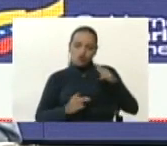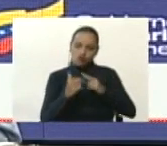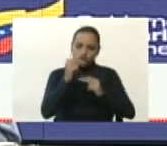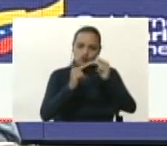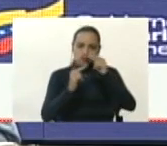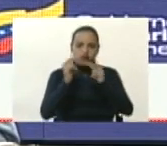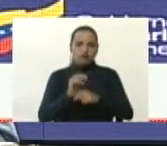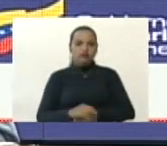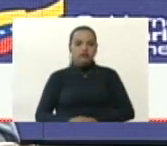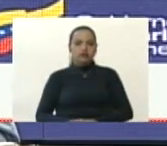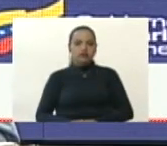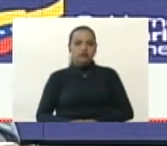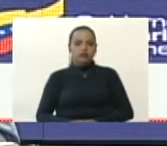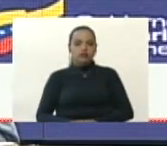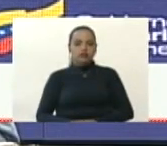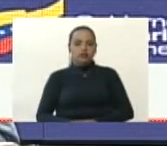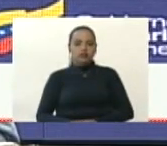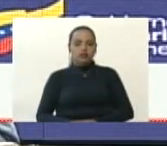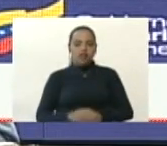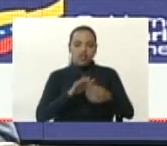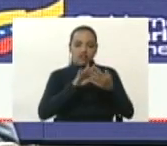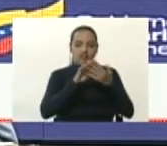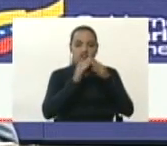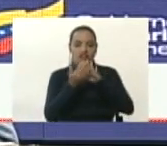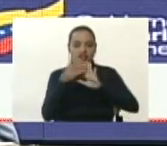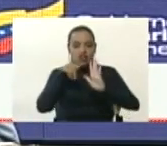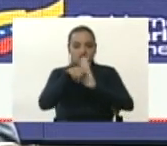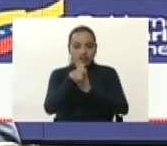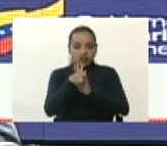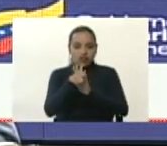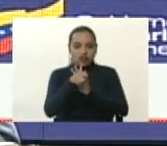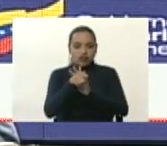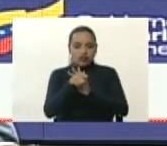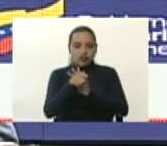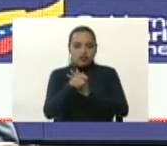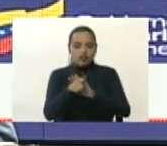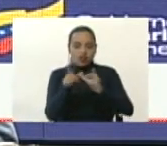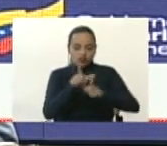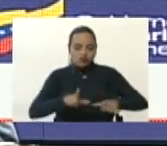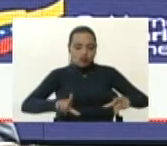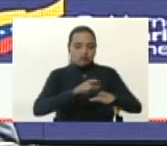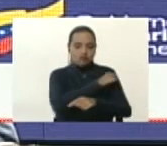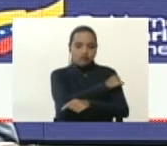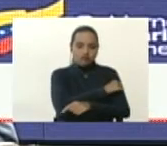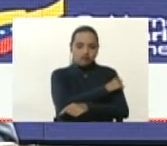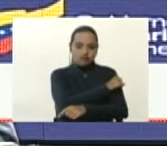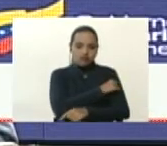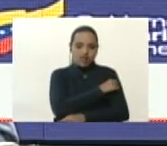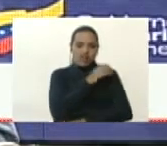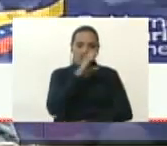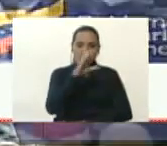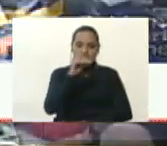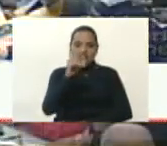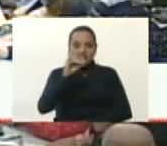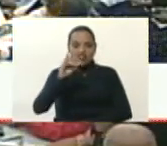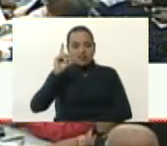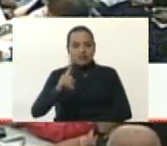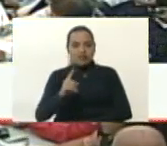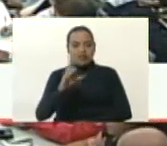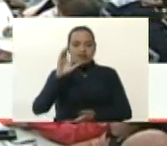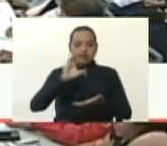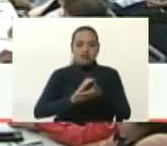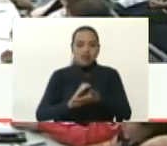reconstrucción de barrio adentro, ambulatorios, de CDI, los centros de diagnósticos